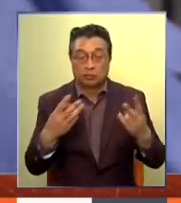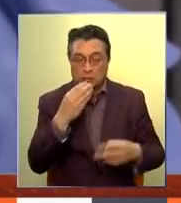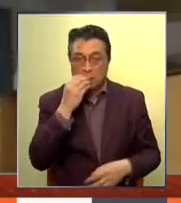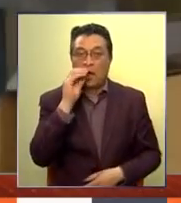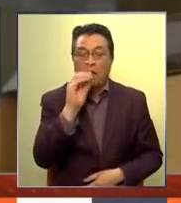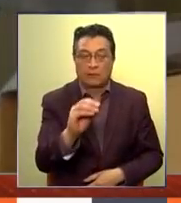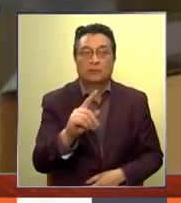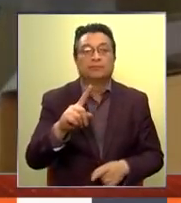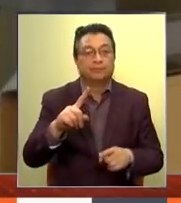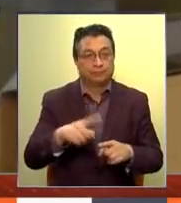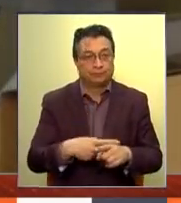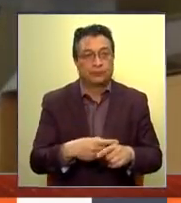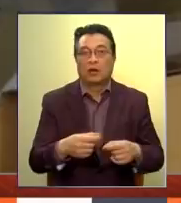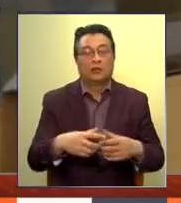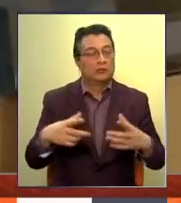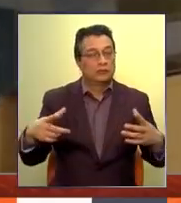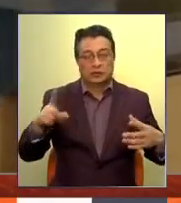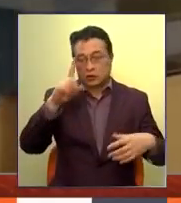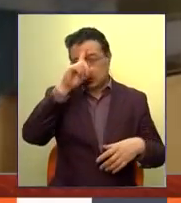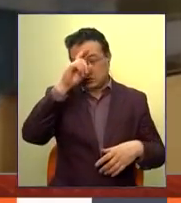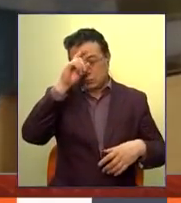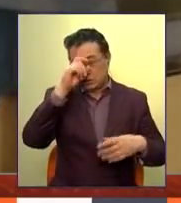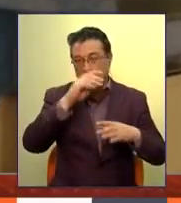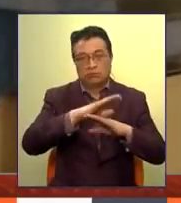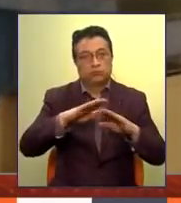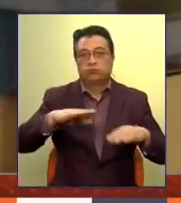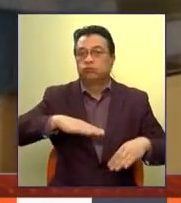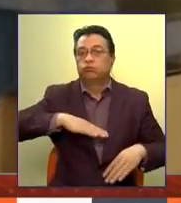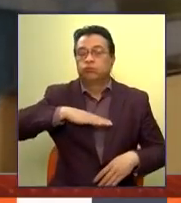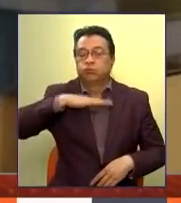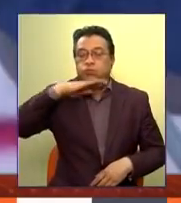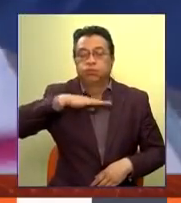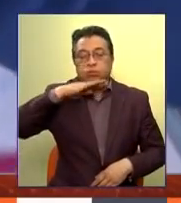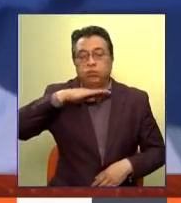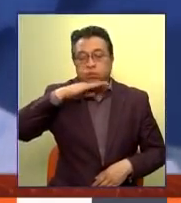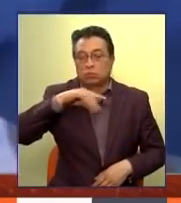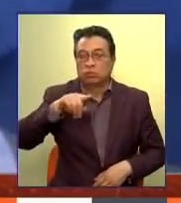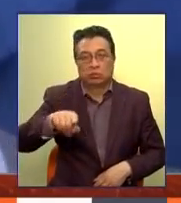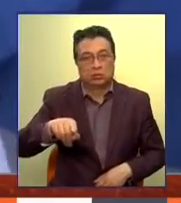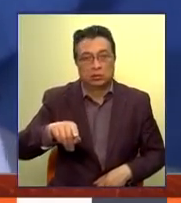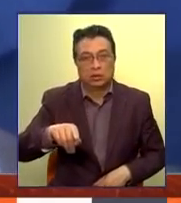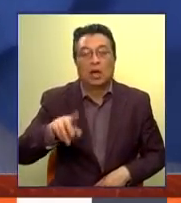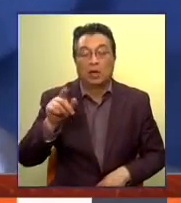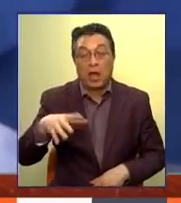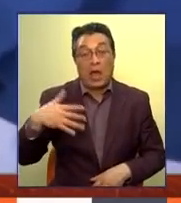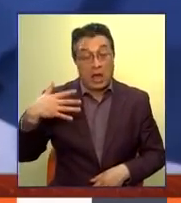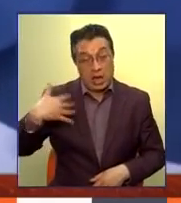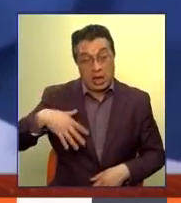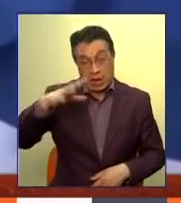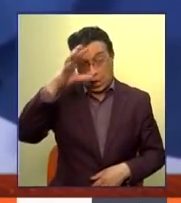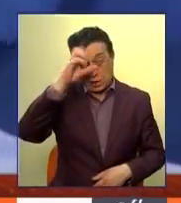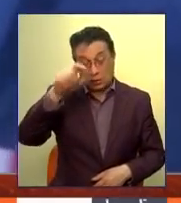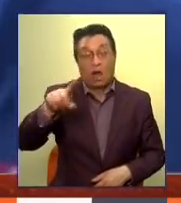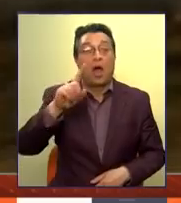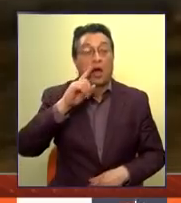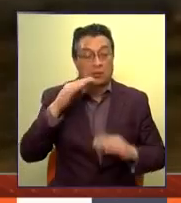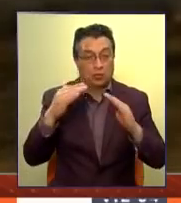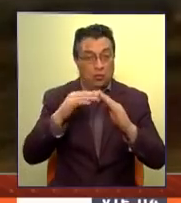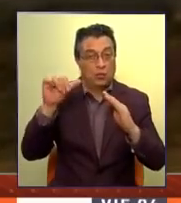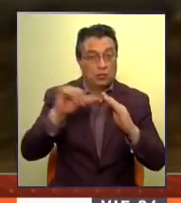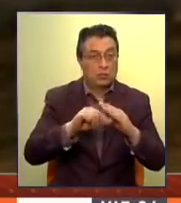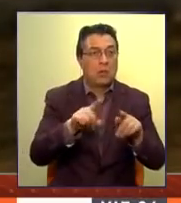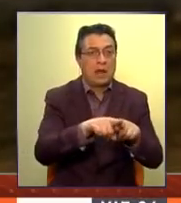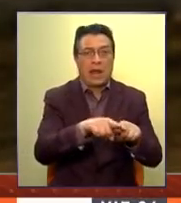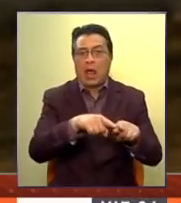sobre un eventual colapso en los servicios de salud en algunas regiones del país. Recordemos que Argentina tuvo una de las cuarentenas más largas